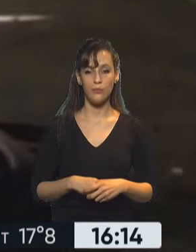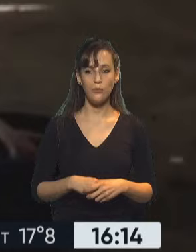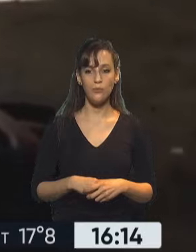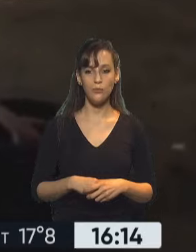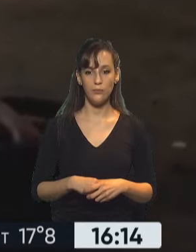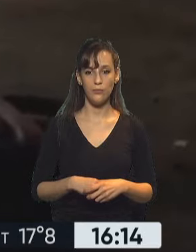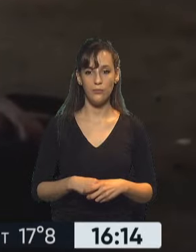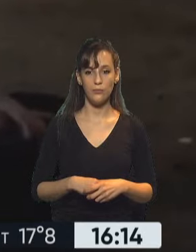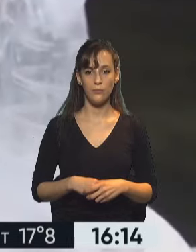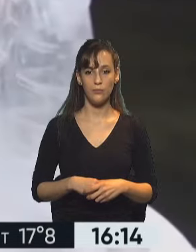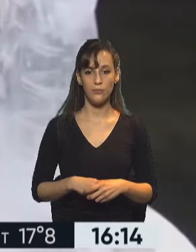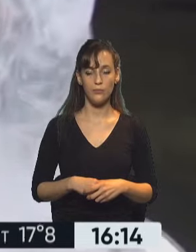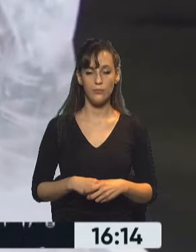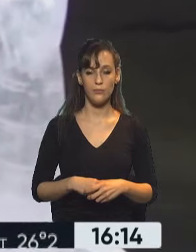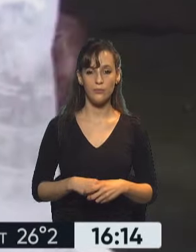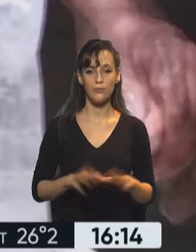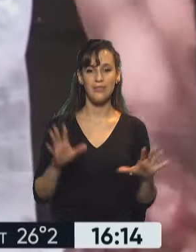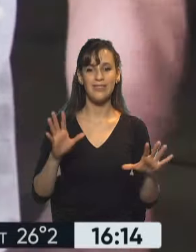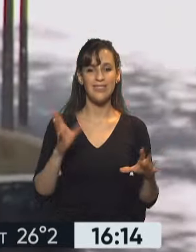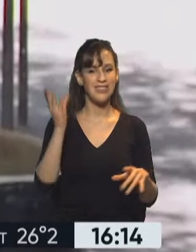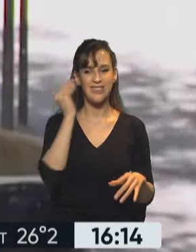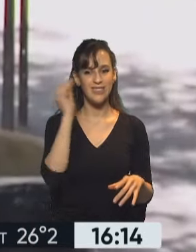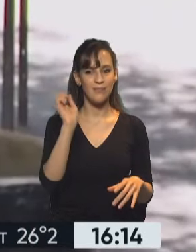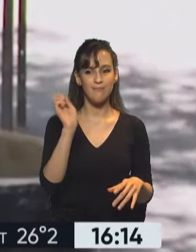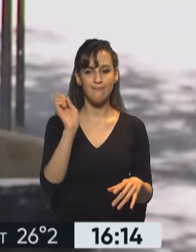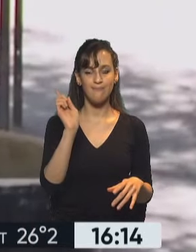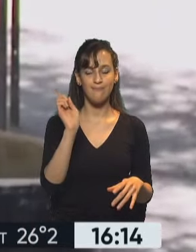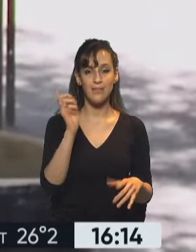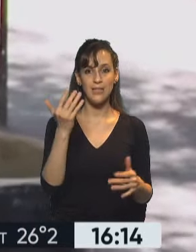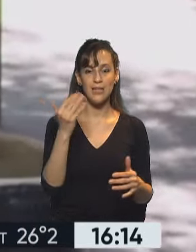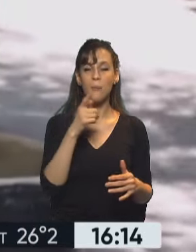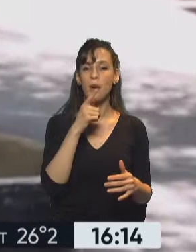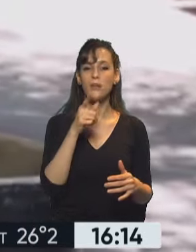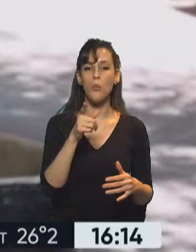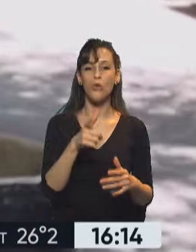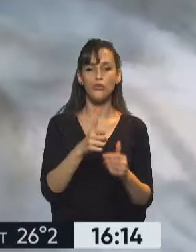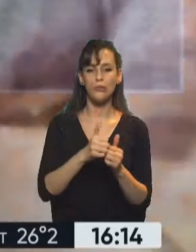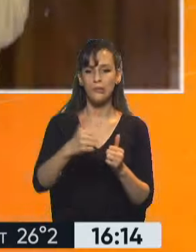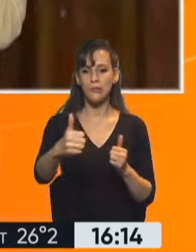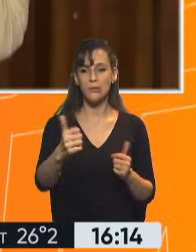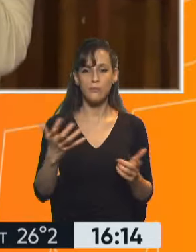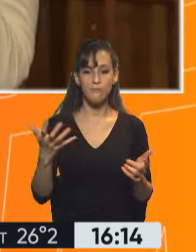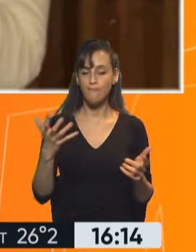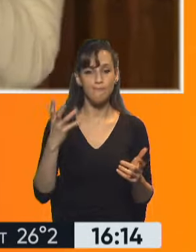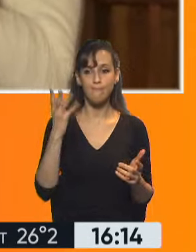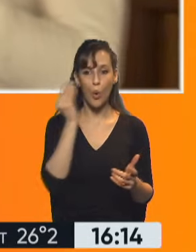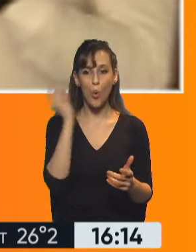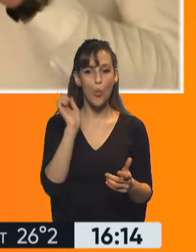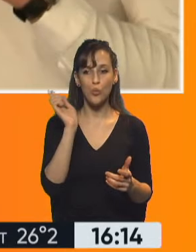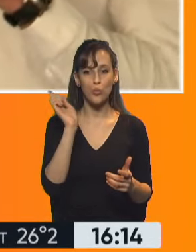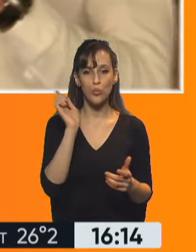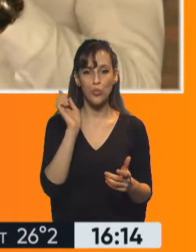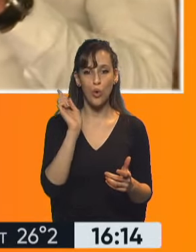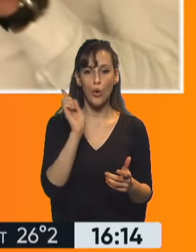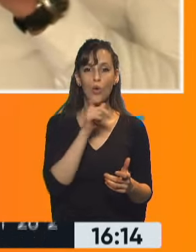Todo el país. Goico, te estoy perdiendo, Goico. A ver si, no sé si te alejaste mucho de la señal, pero te estoy perdiendo. La escuché poquito a